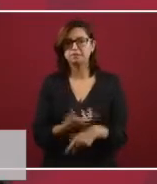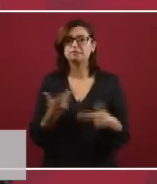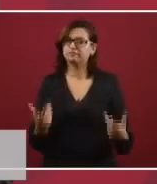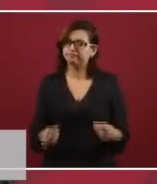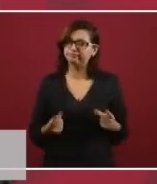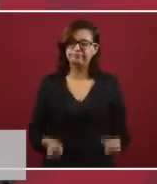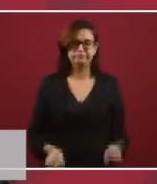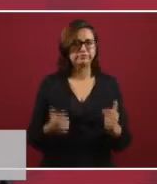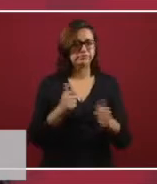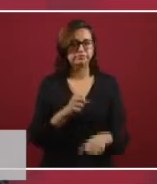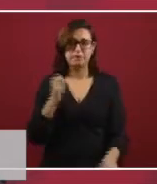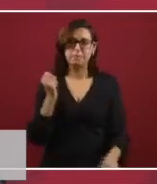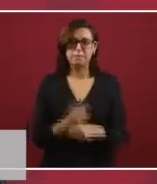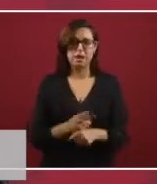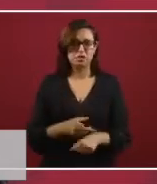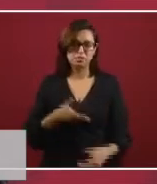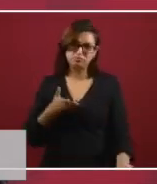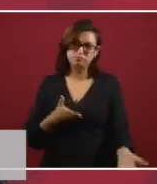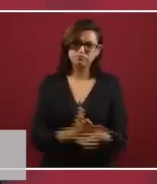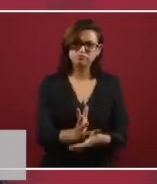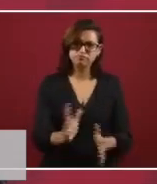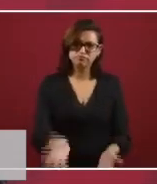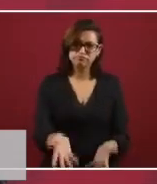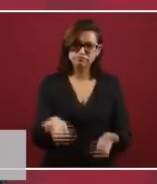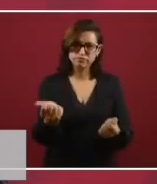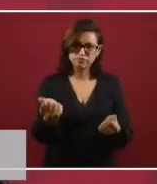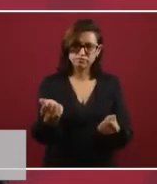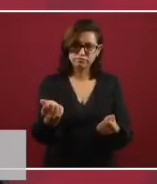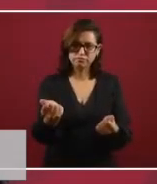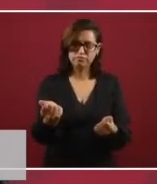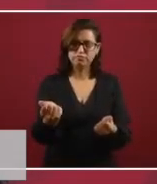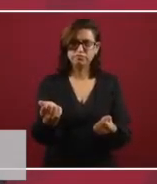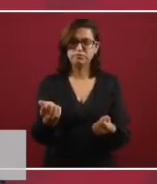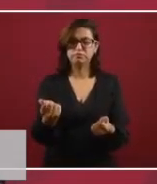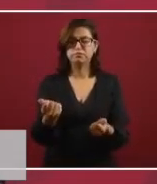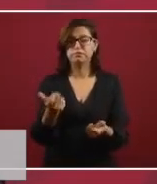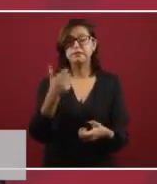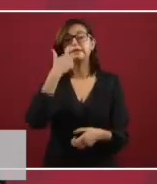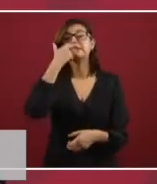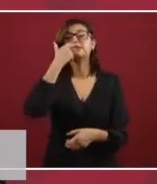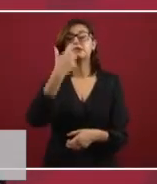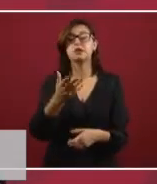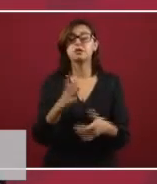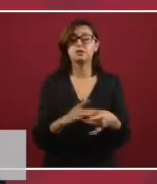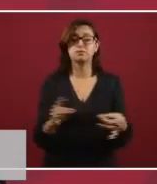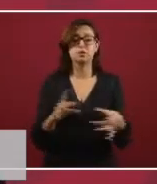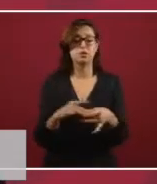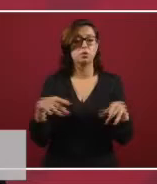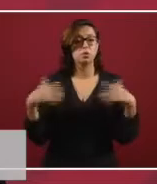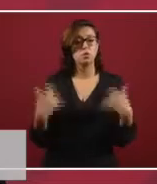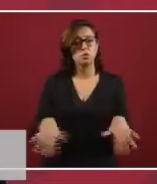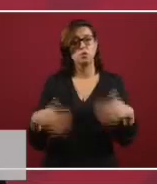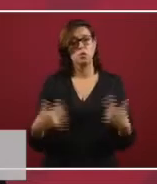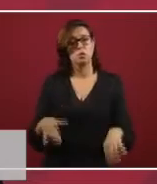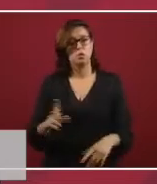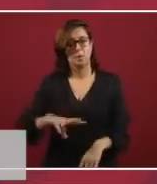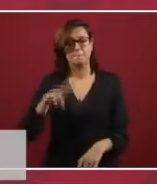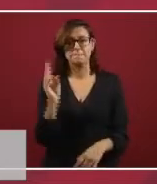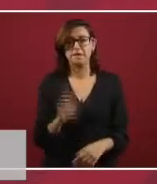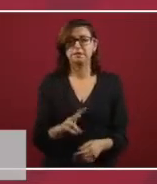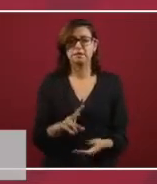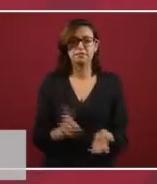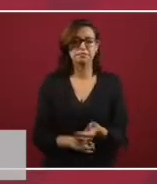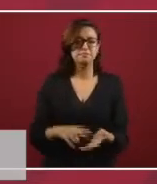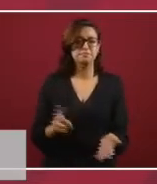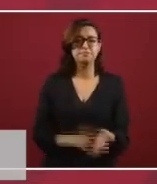concesiones. Hay nuevos descubrimientos de campos que se perfilan como muy productivos. Los campos terrestres y aguas someras en el sureste de México es en donde